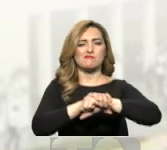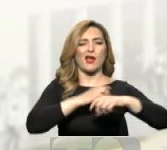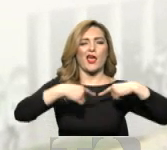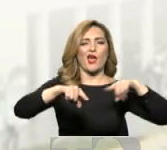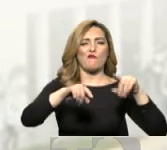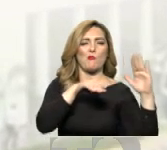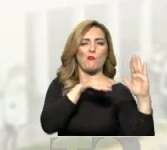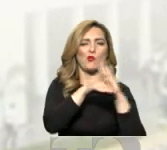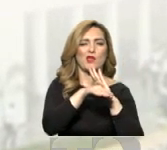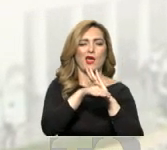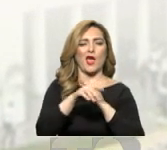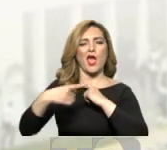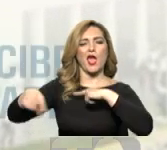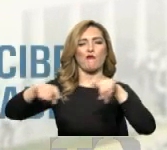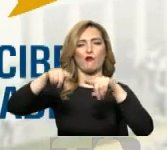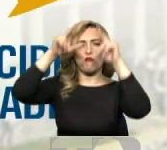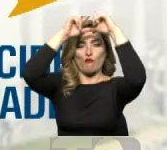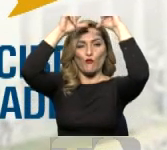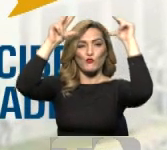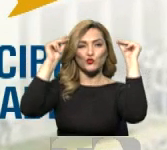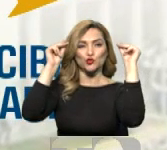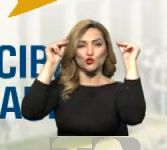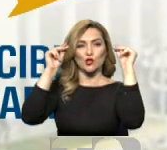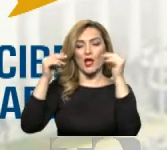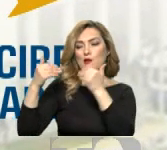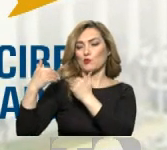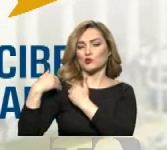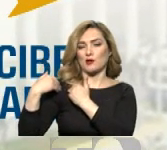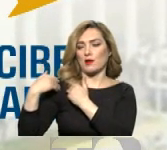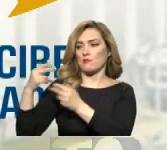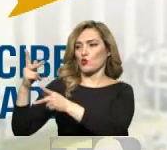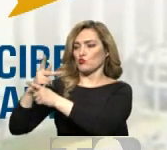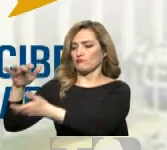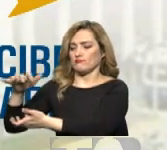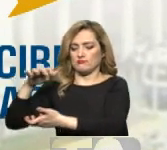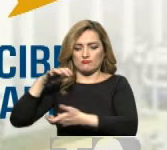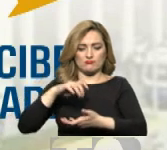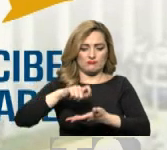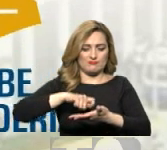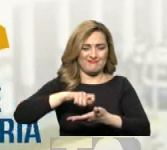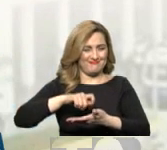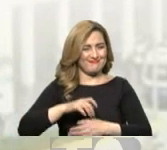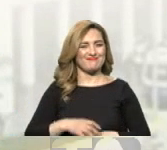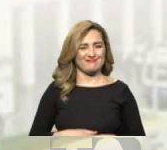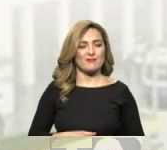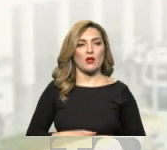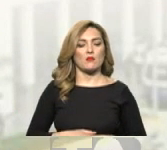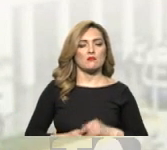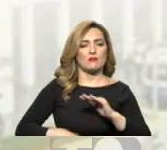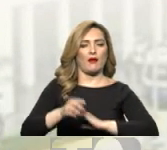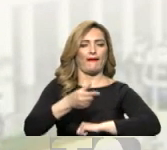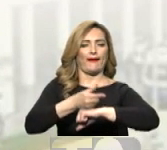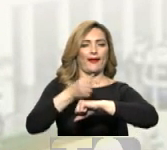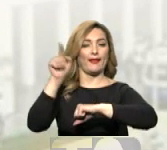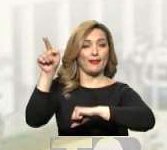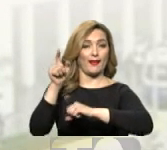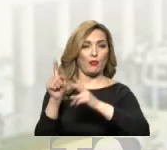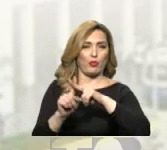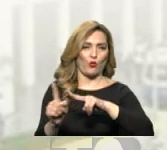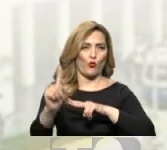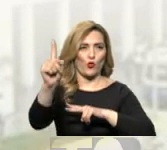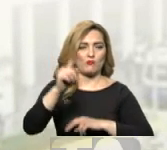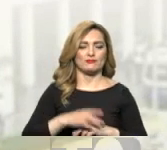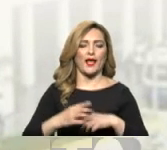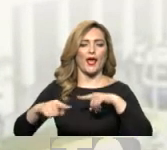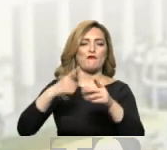de enfermería y el encargado de recibir la mercadería, más no quienes ocuparon cargos superiores como el gerente que firmó los convenios de pago, el